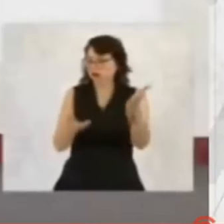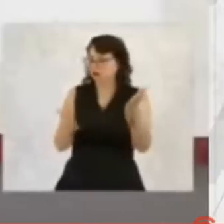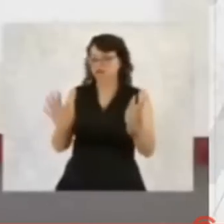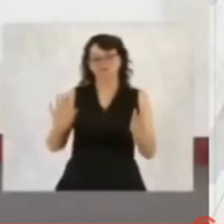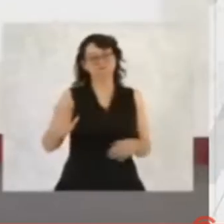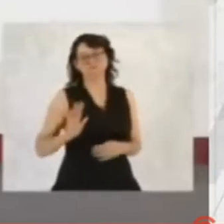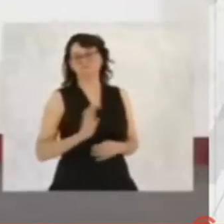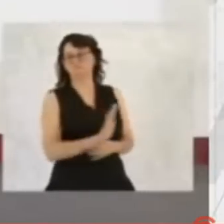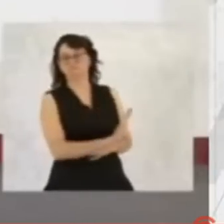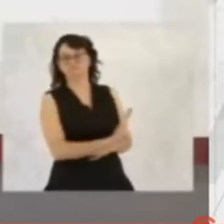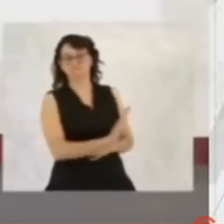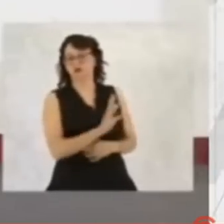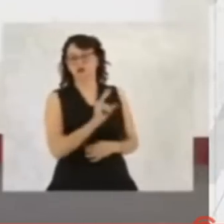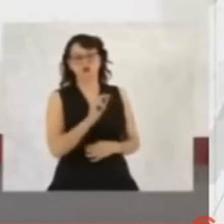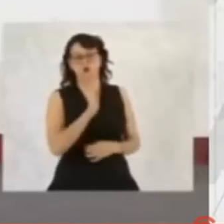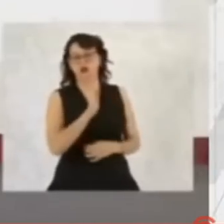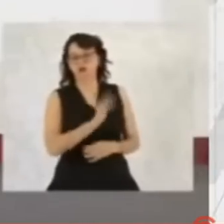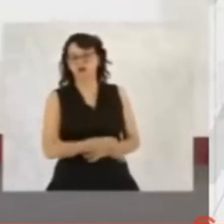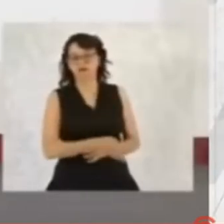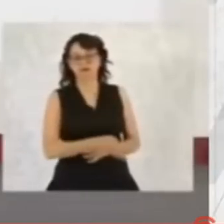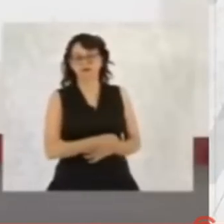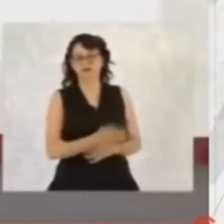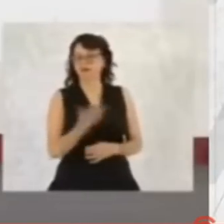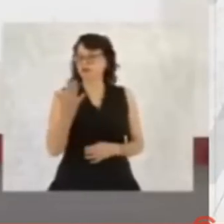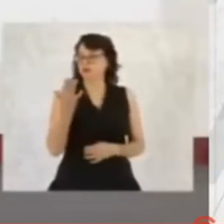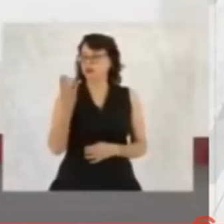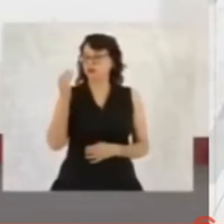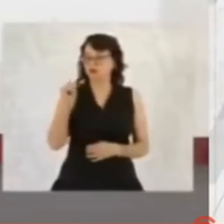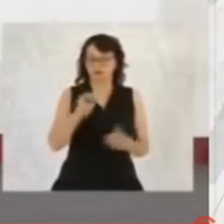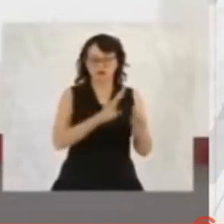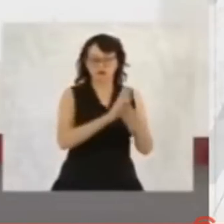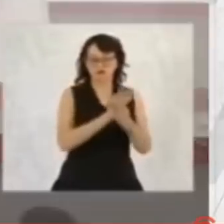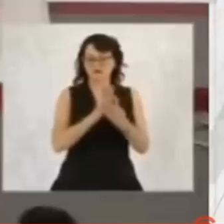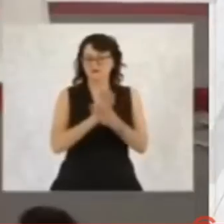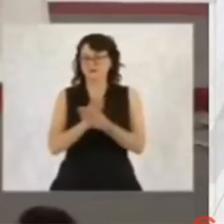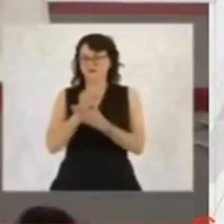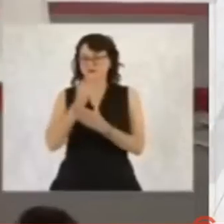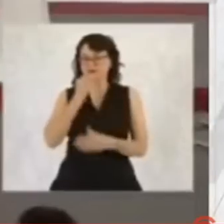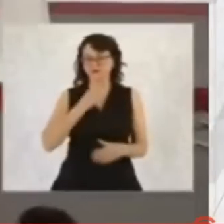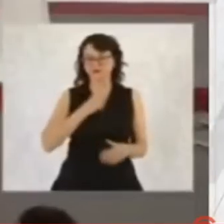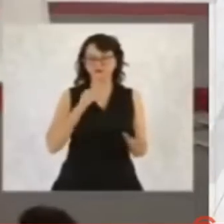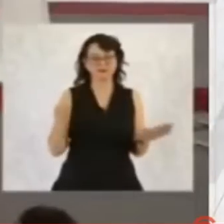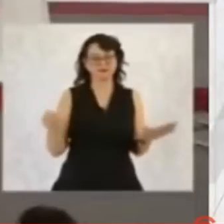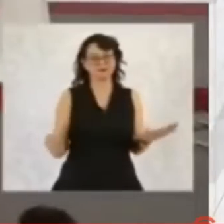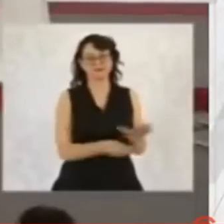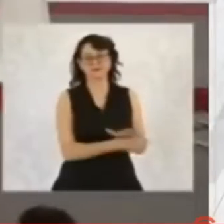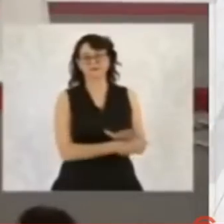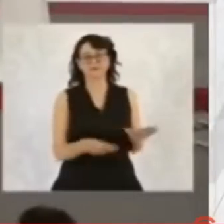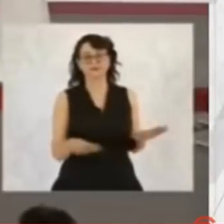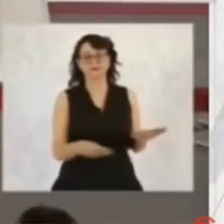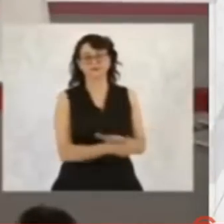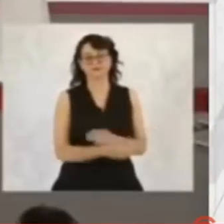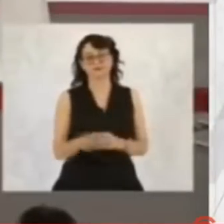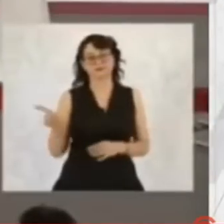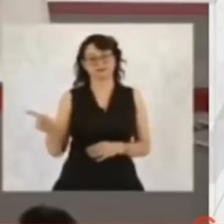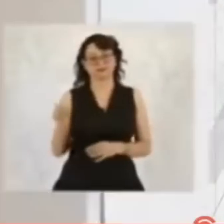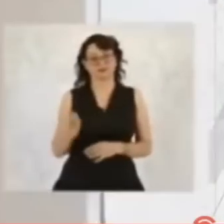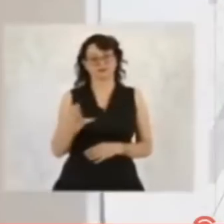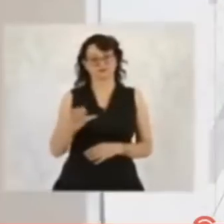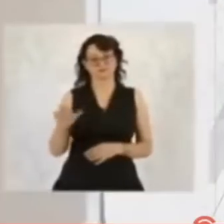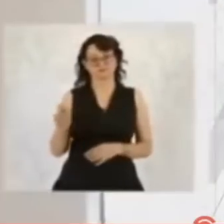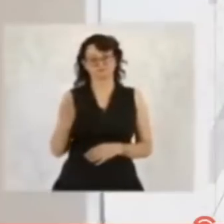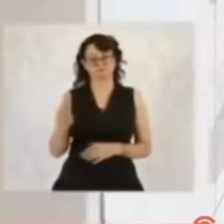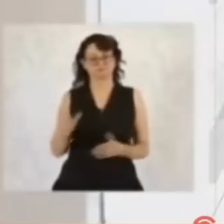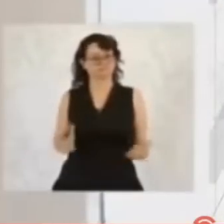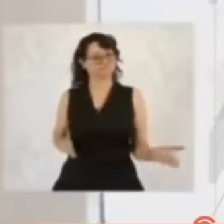promovidas de la auditoría citadas, promovido por la Suprema Corte. En congruencia con el criterio expresado por la